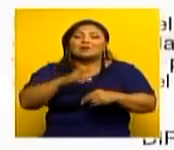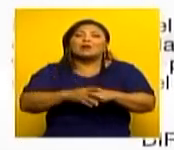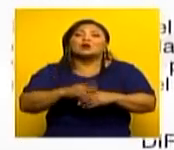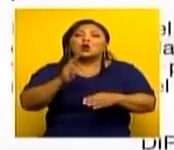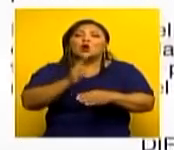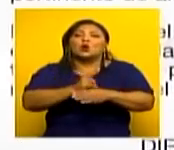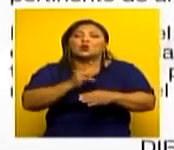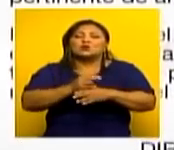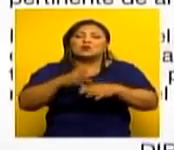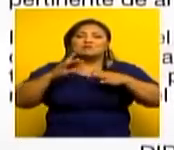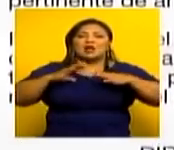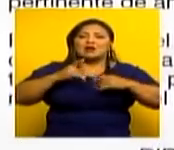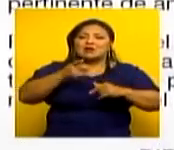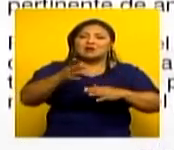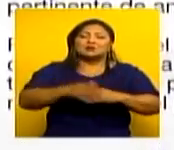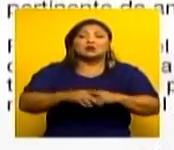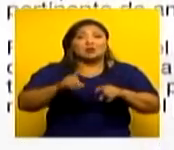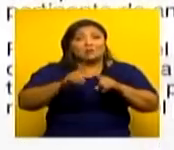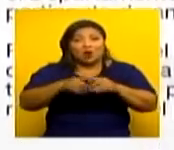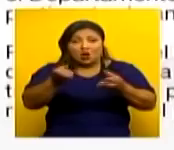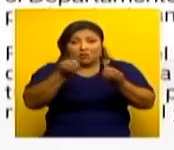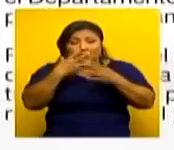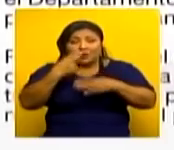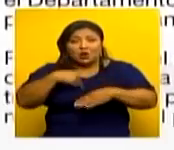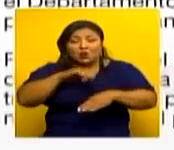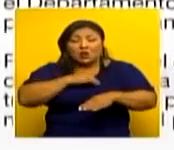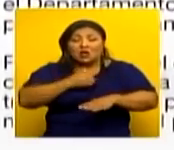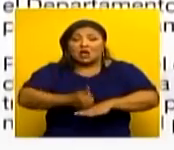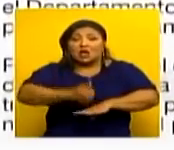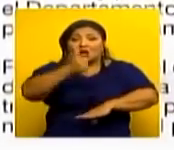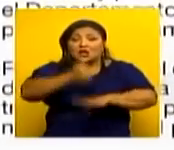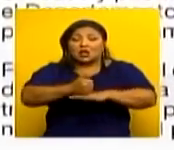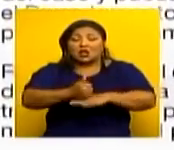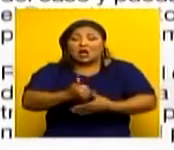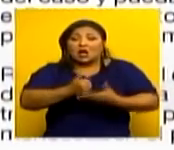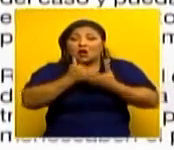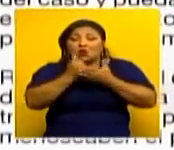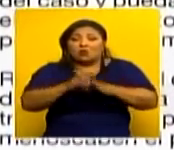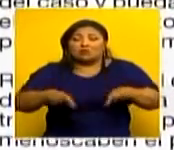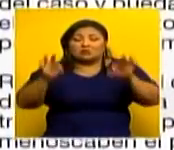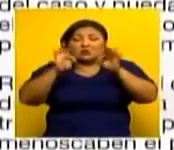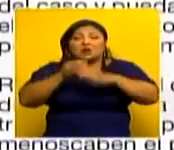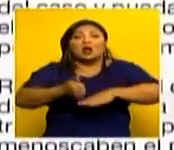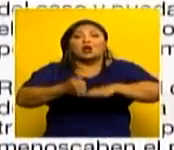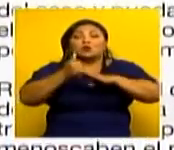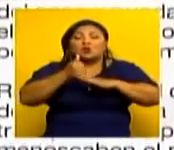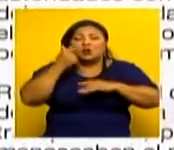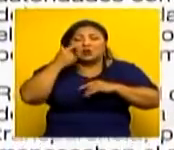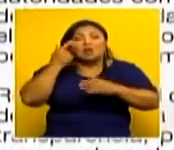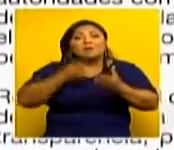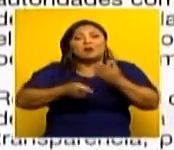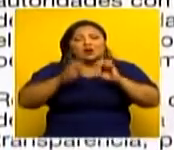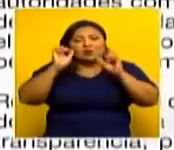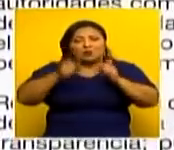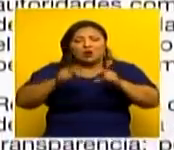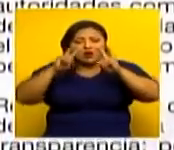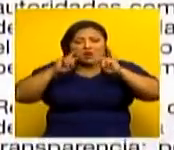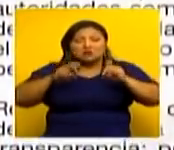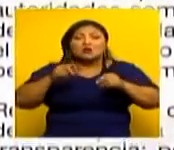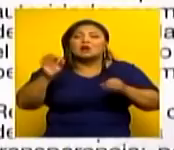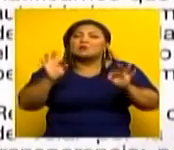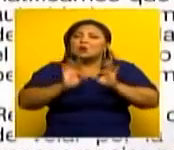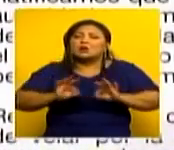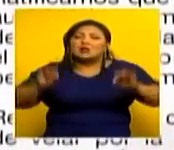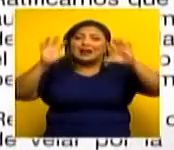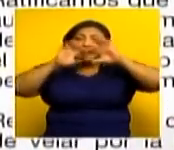de sus vacaciones. Ratificamos que nuestra entidad prestará la ayuda necesaria a las autoridades competentes para que se realicen las investigaciones